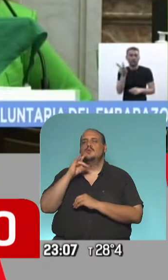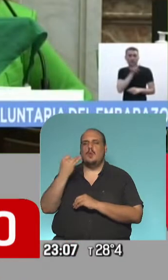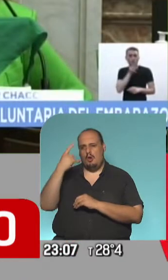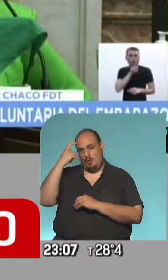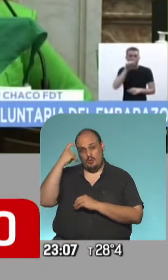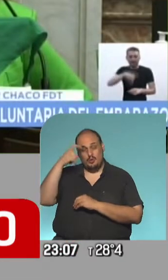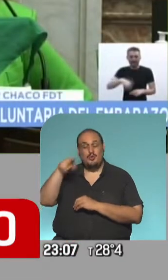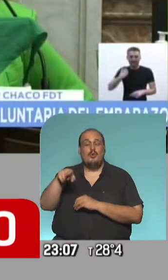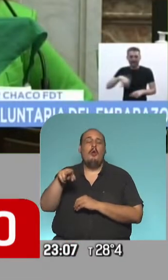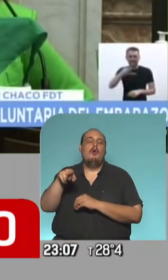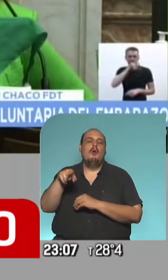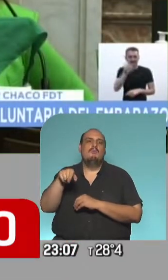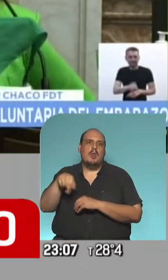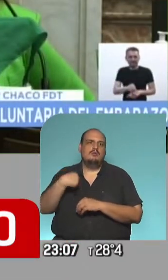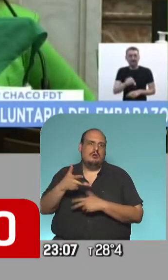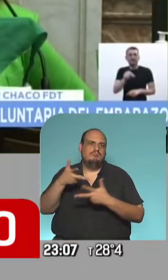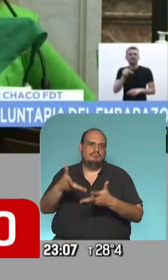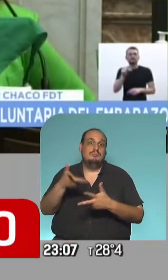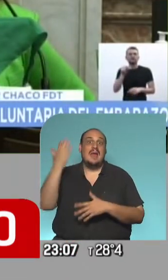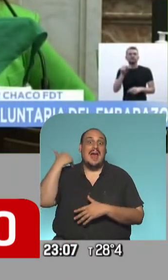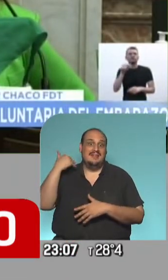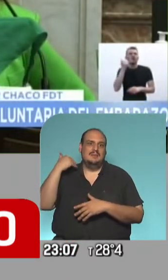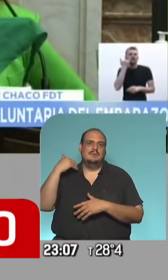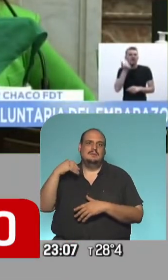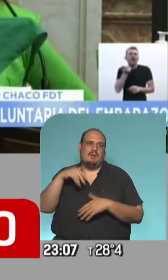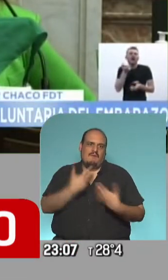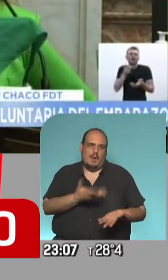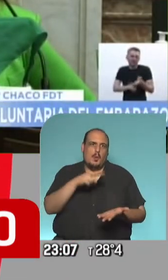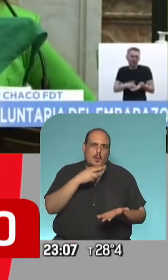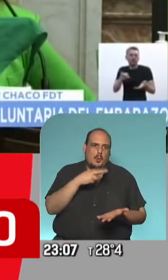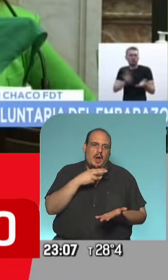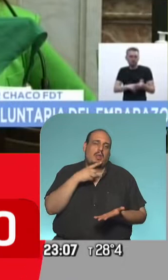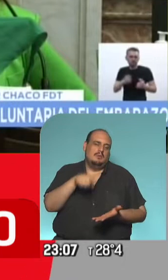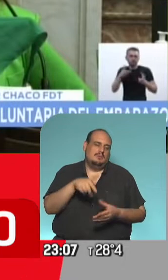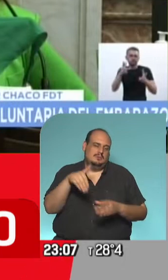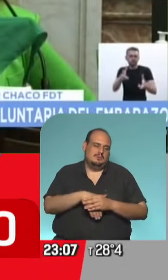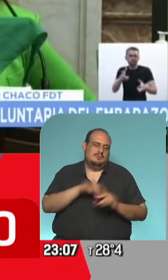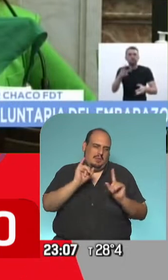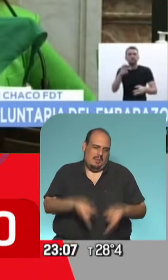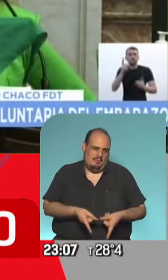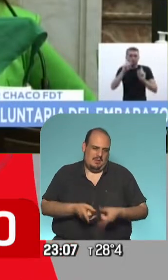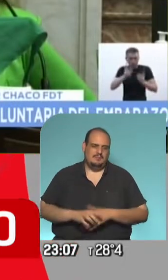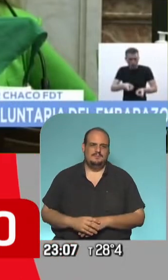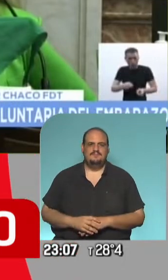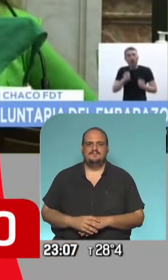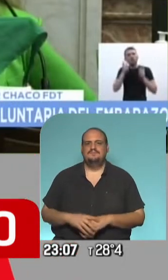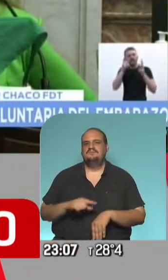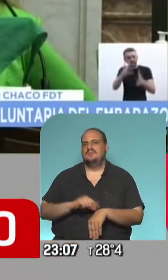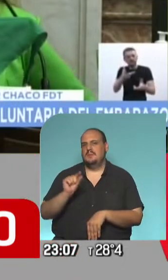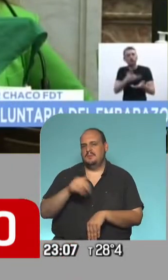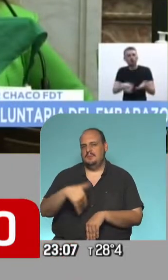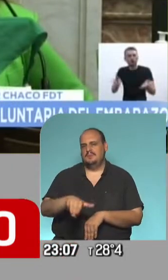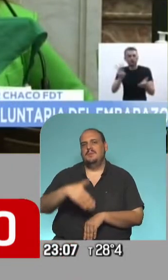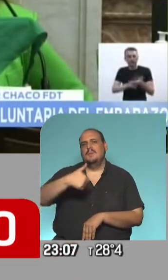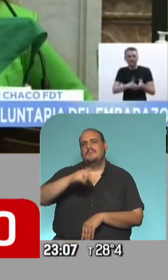vez, insistimos, si era pañuelo verde antes, iba a apoyar este proyecto de ley. Bien, en unos minutos va a hablar Juan